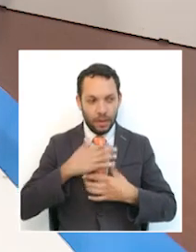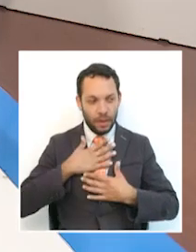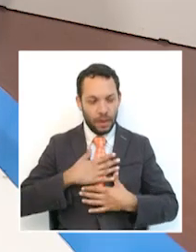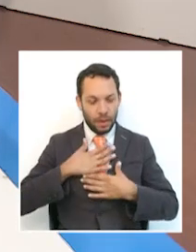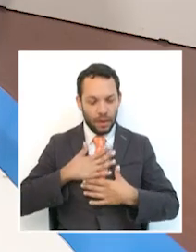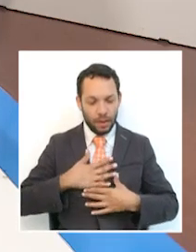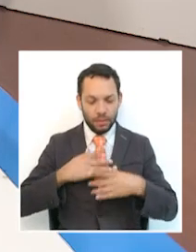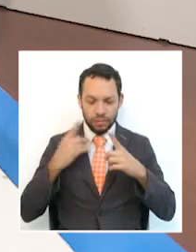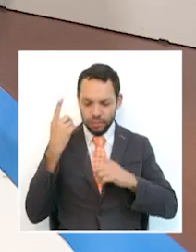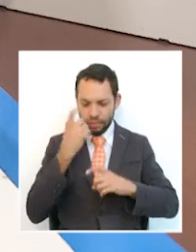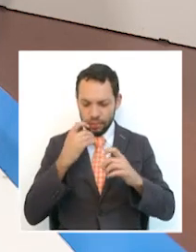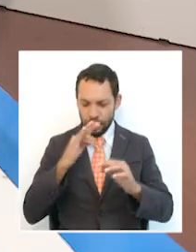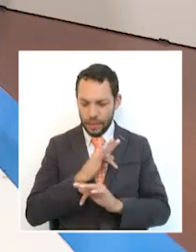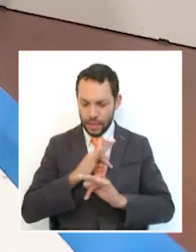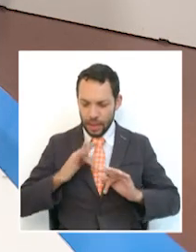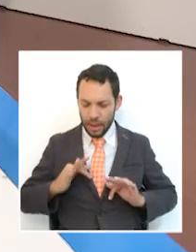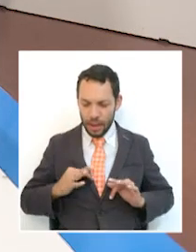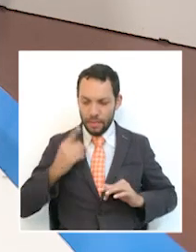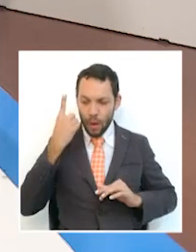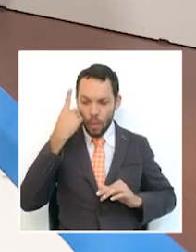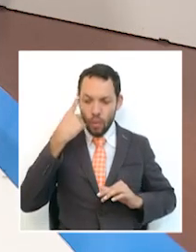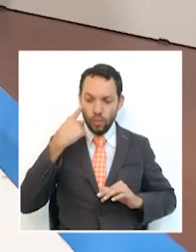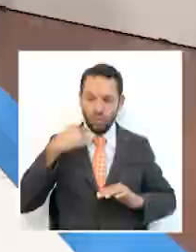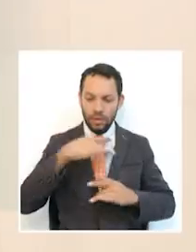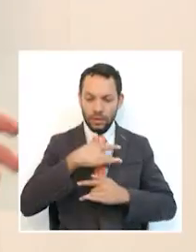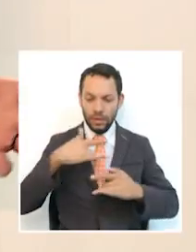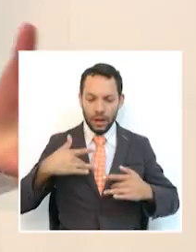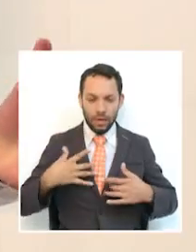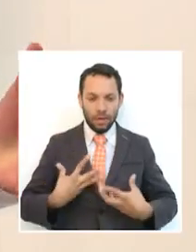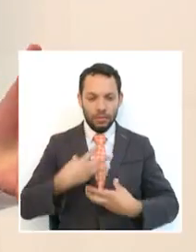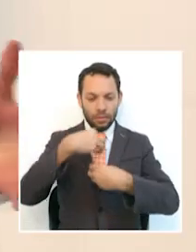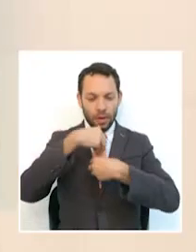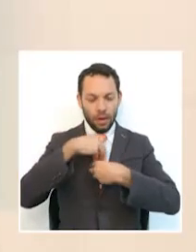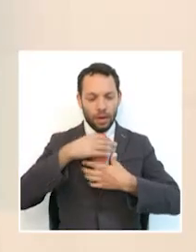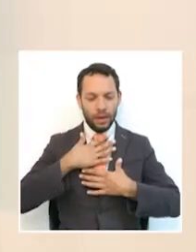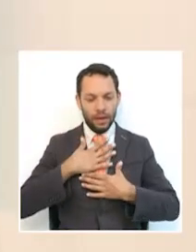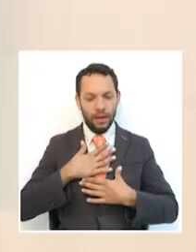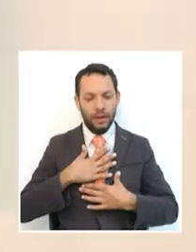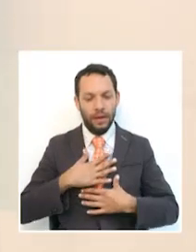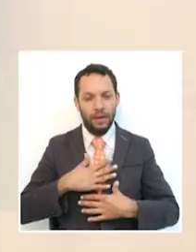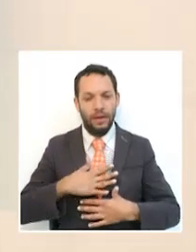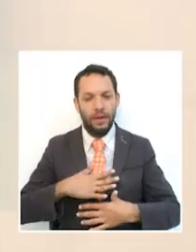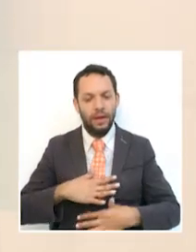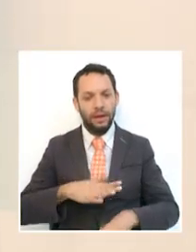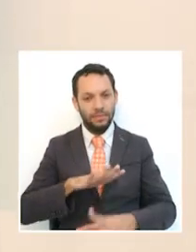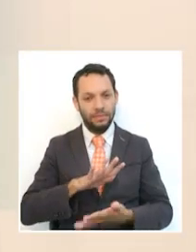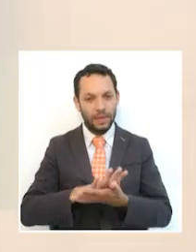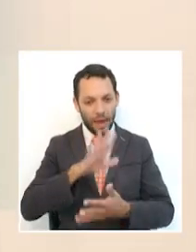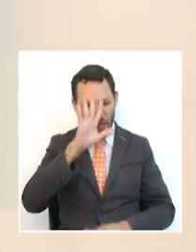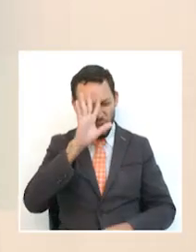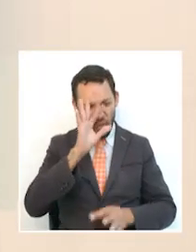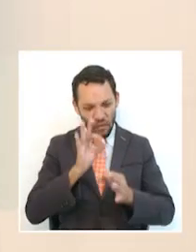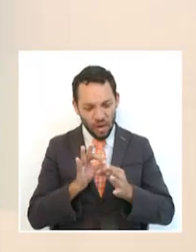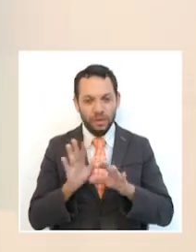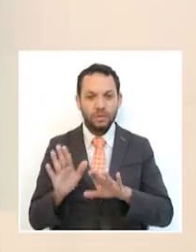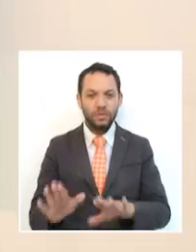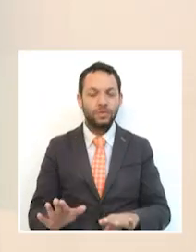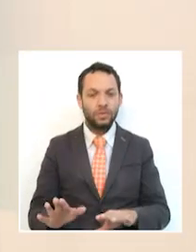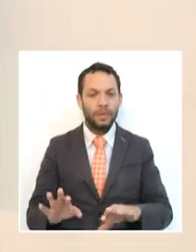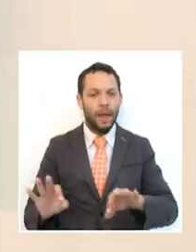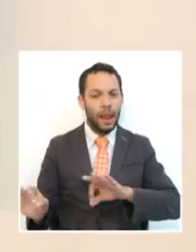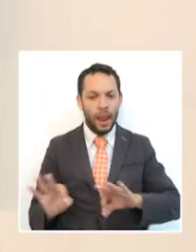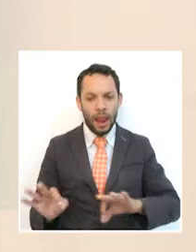terapias que vivimos en este espacio césar todas estas terapias que hacemos en el día para tu alma